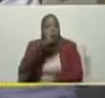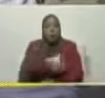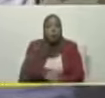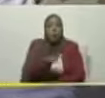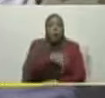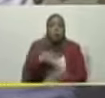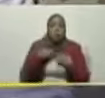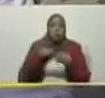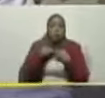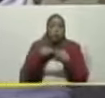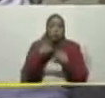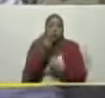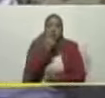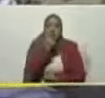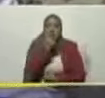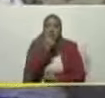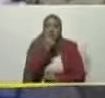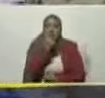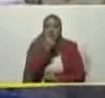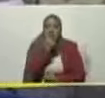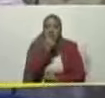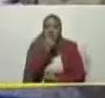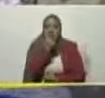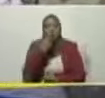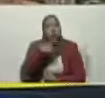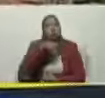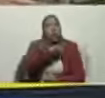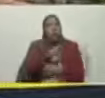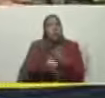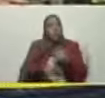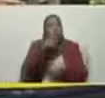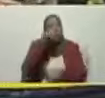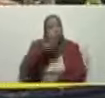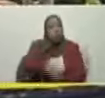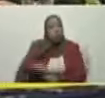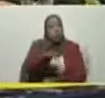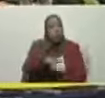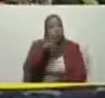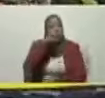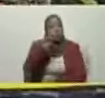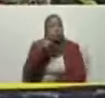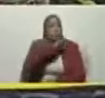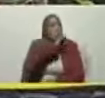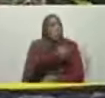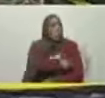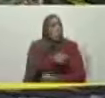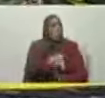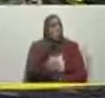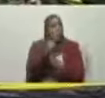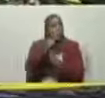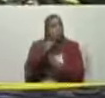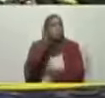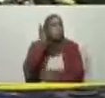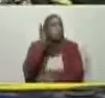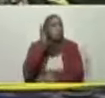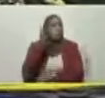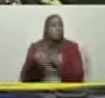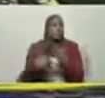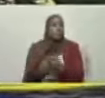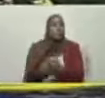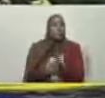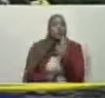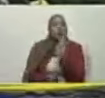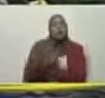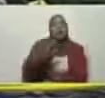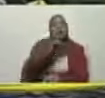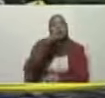el pueblo preparado, el pueblo que puede. ¿Y qué es el poder popular? El pueblo empoderado, consciente,